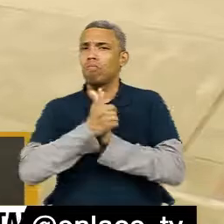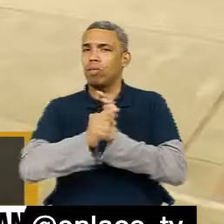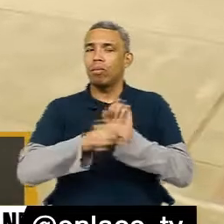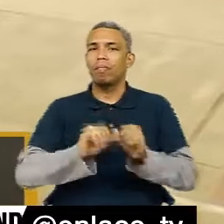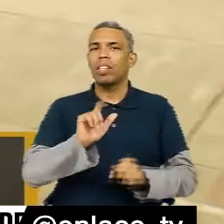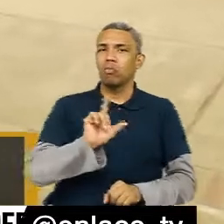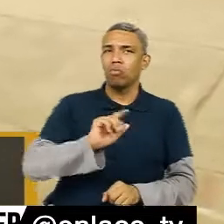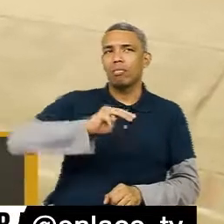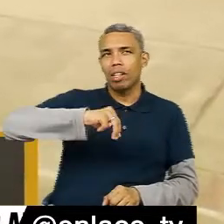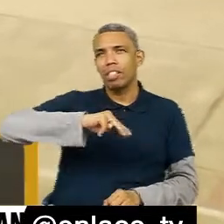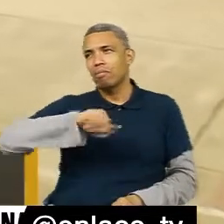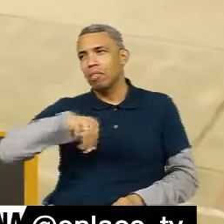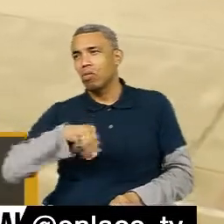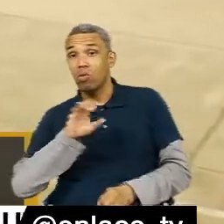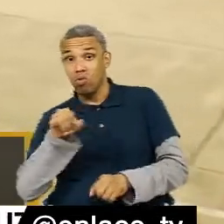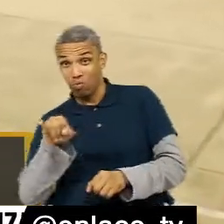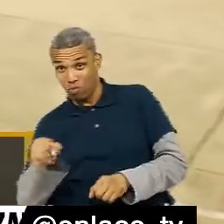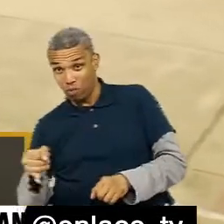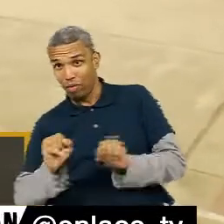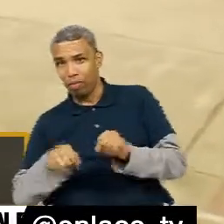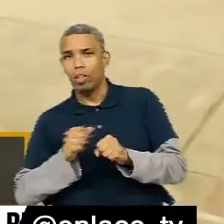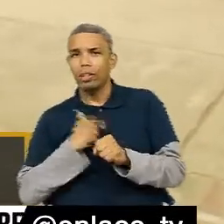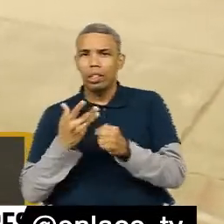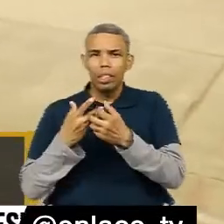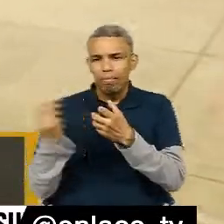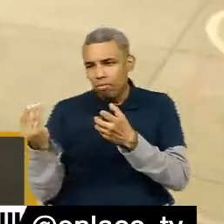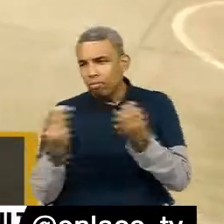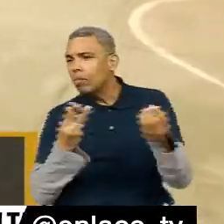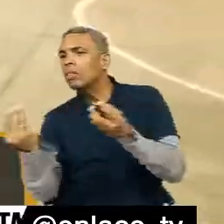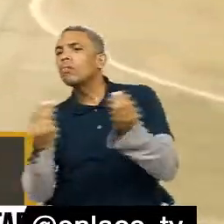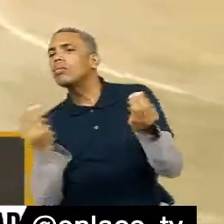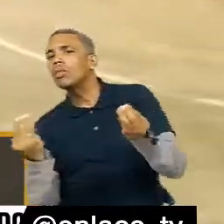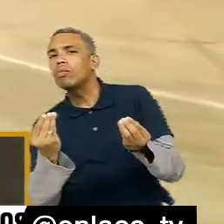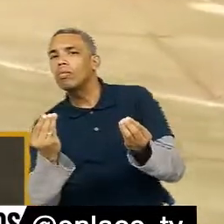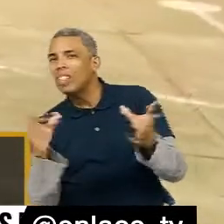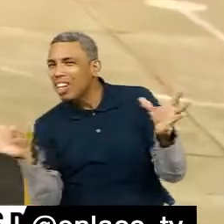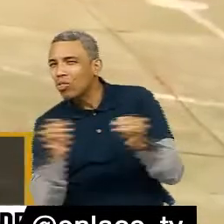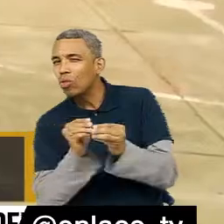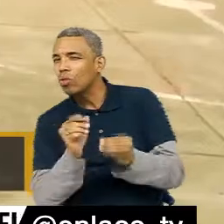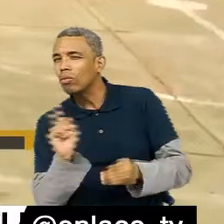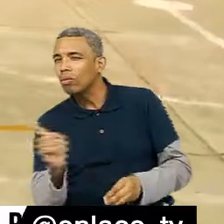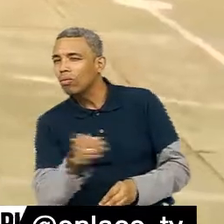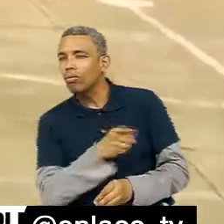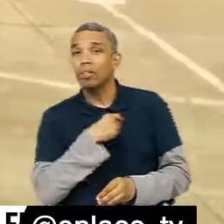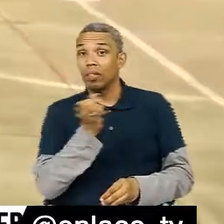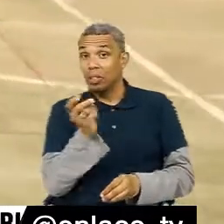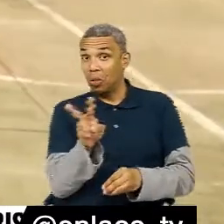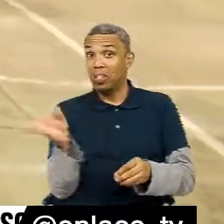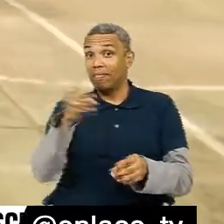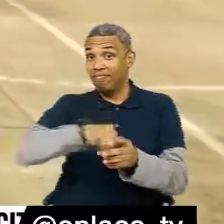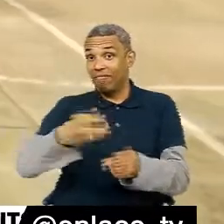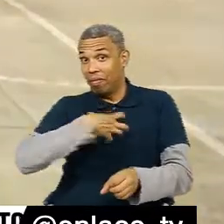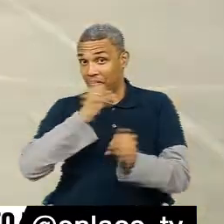de lunes a jueves. En total son 12 los equipos que se disputan el título de la segunda Copa de Microfútbol del barrio El